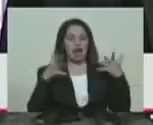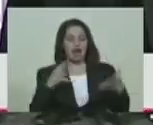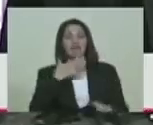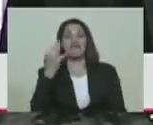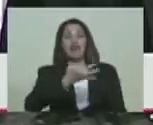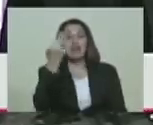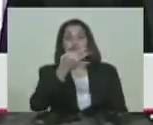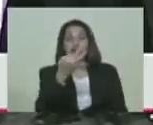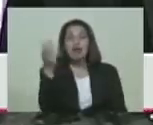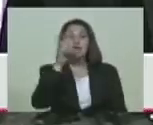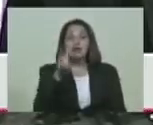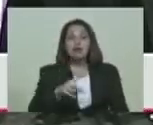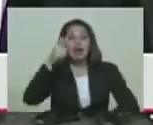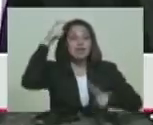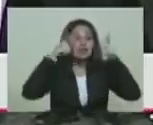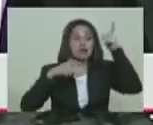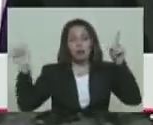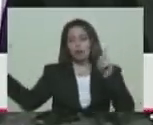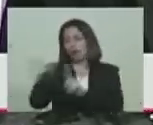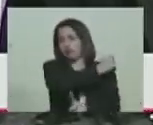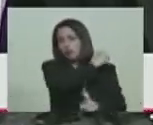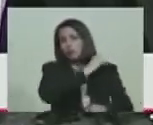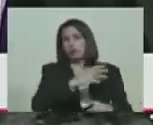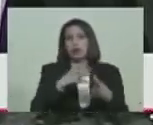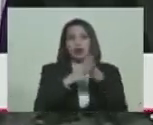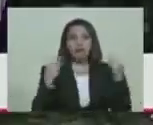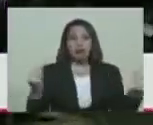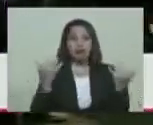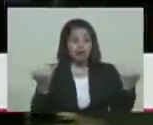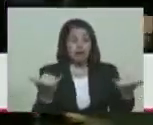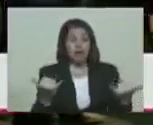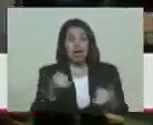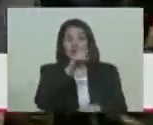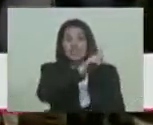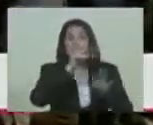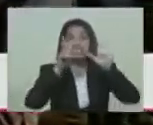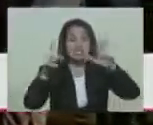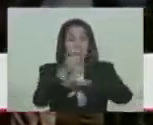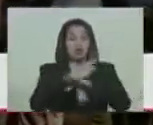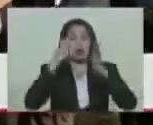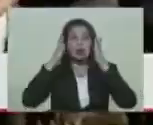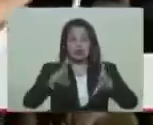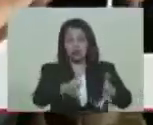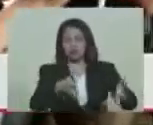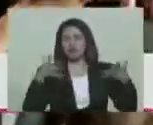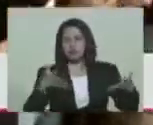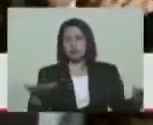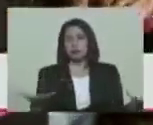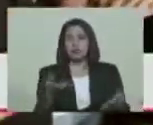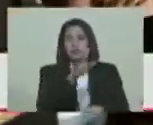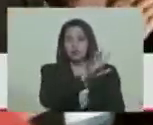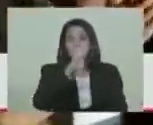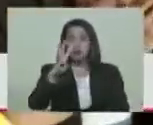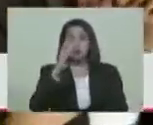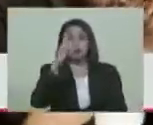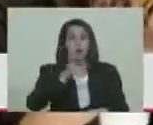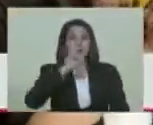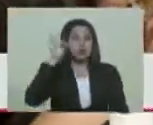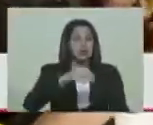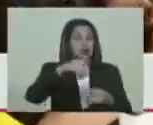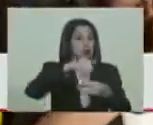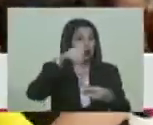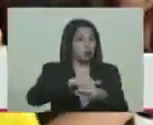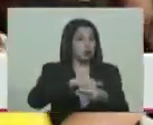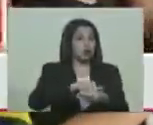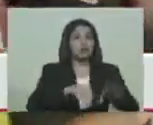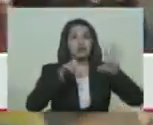Venezuela. Hoy el chavismo arrasó. Hoy tenemos 17 gobernaciones. Hoy tenemos 54% de los votos. Hoy